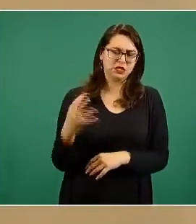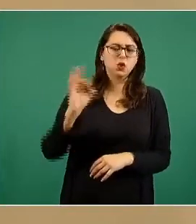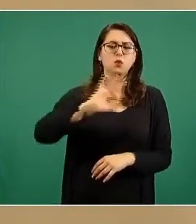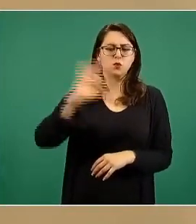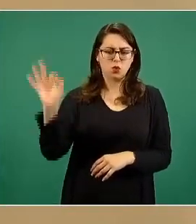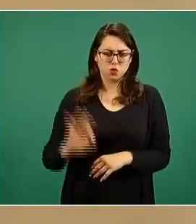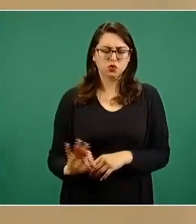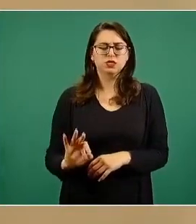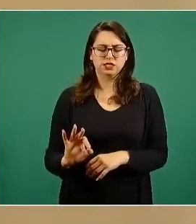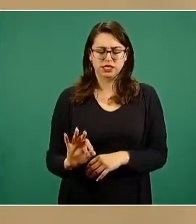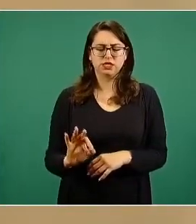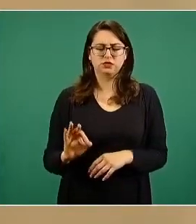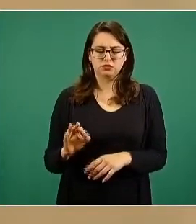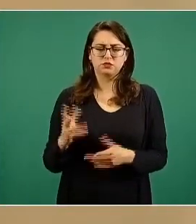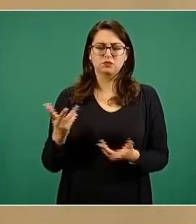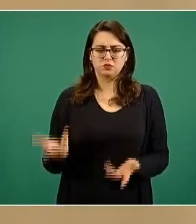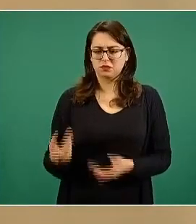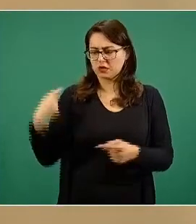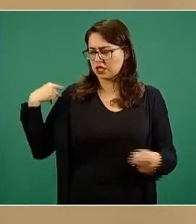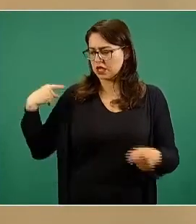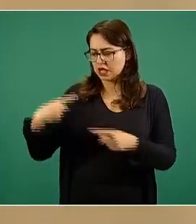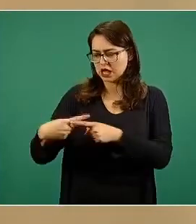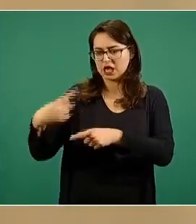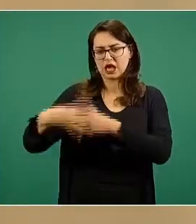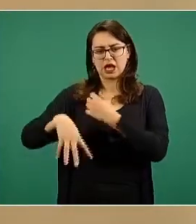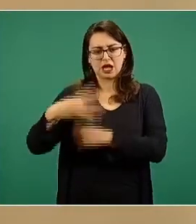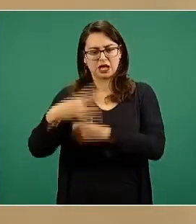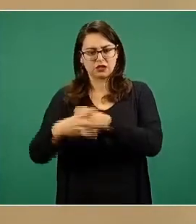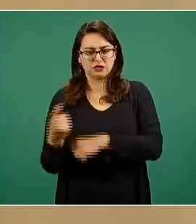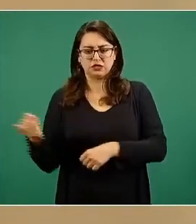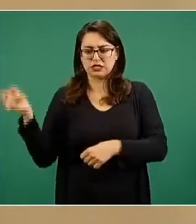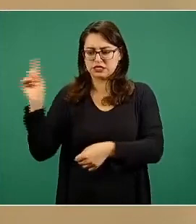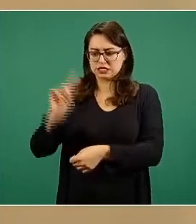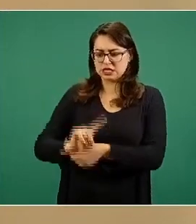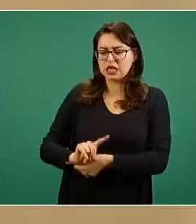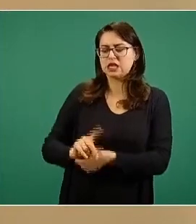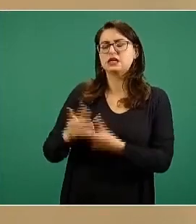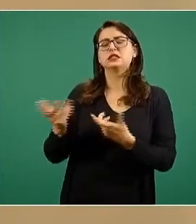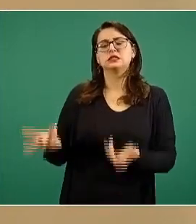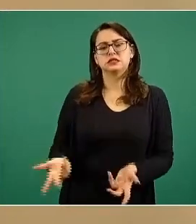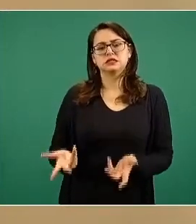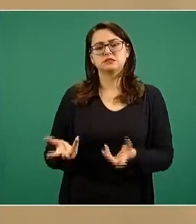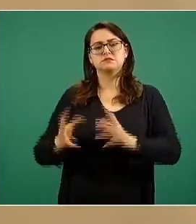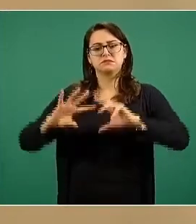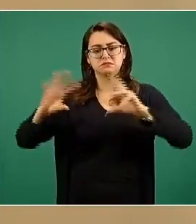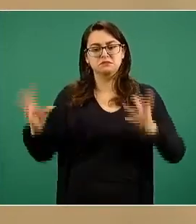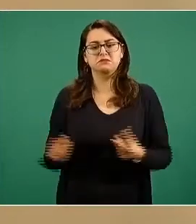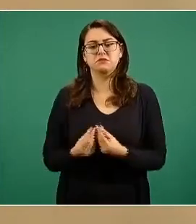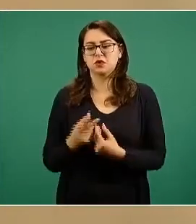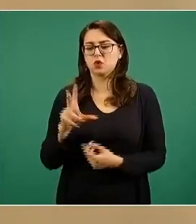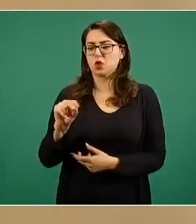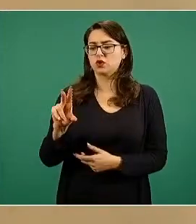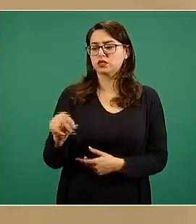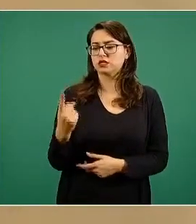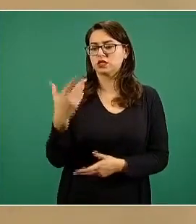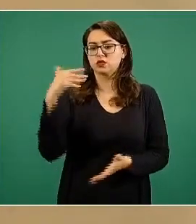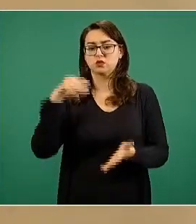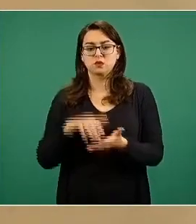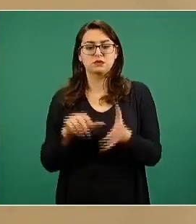que se estima han tenido contacto con el Sistema Nacional de Vigilancia Epidemiológica, que representan a